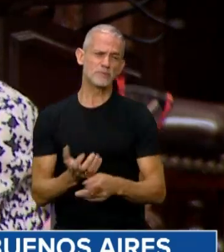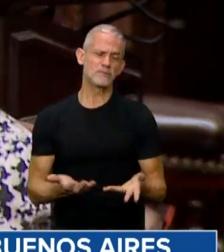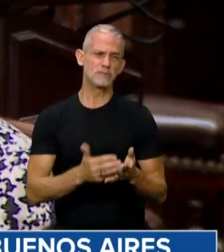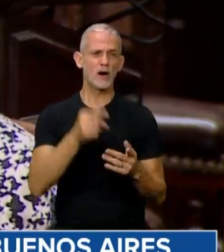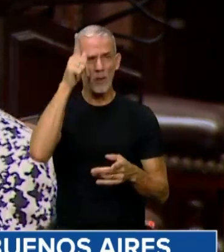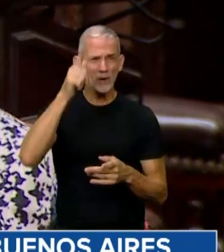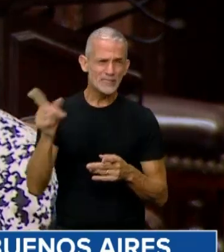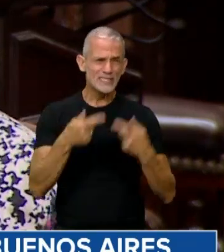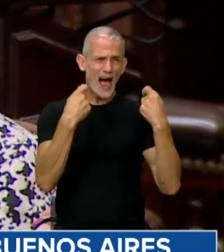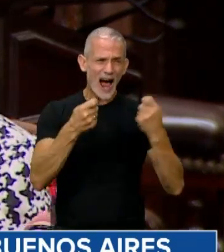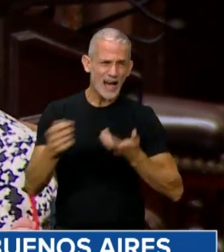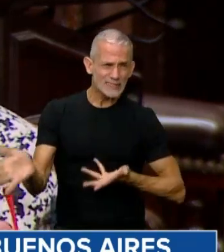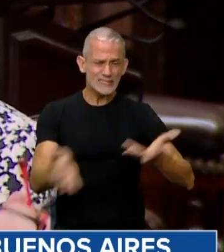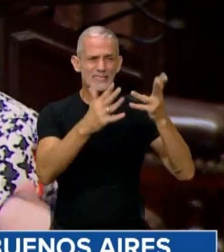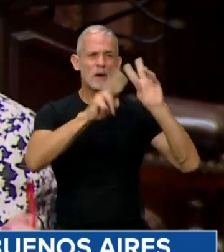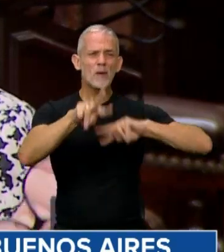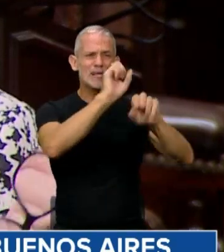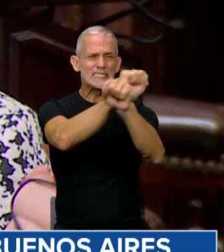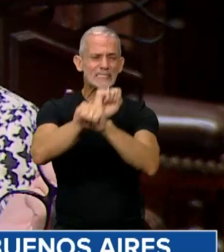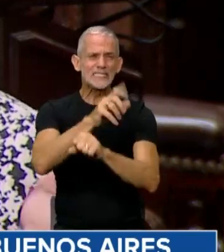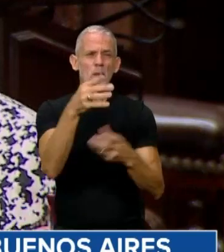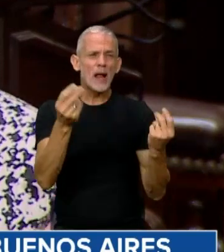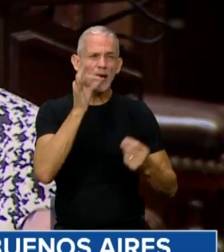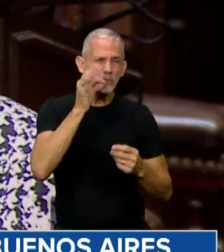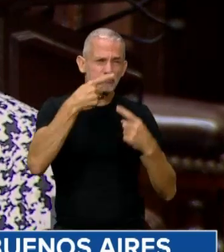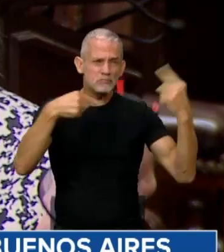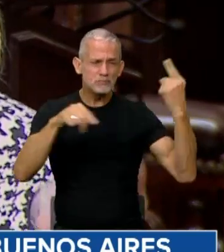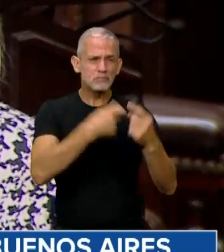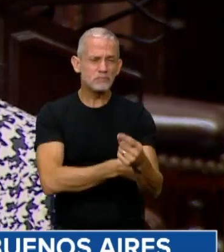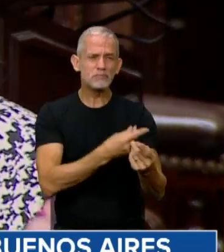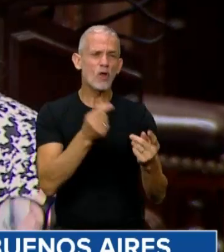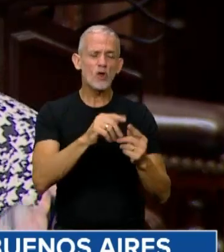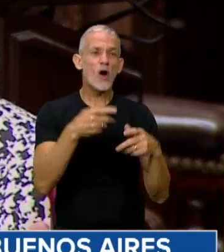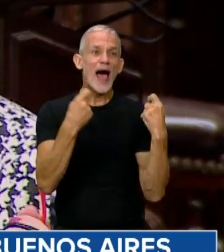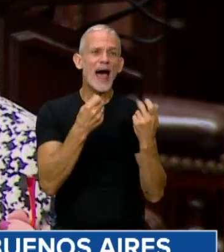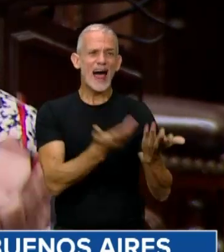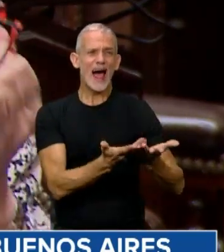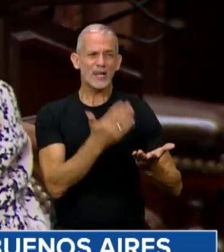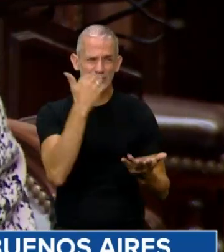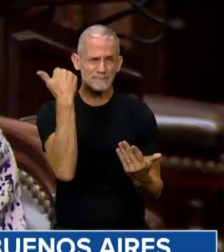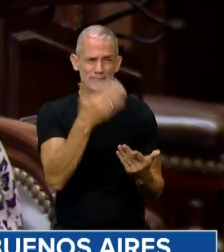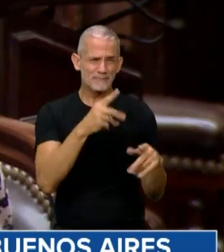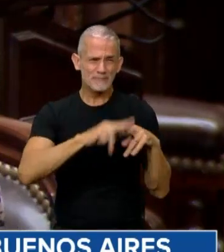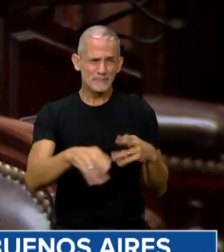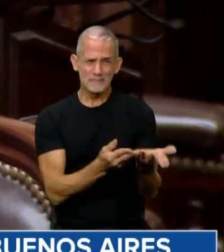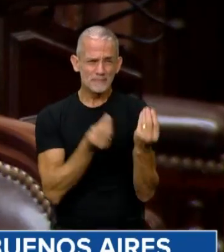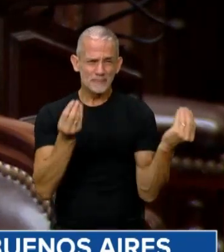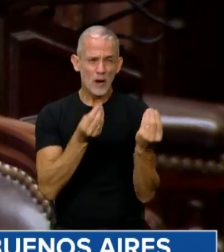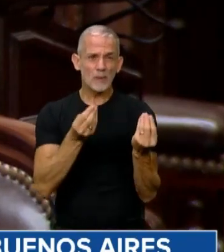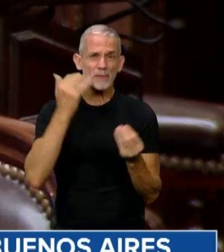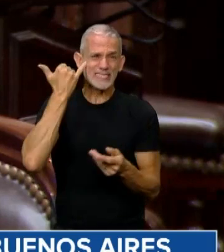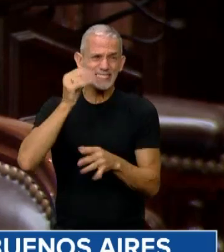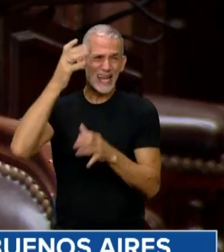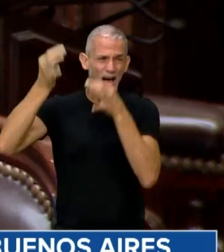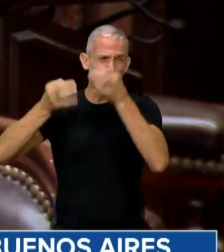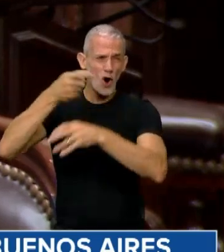destinan recursos para eso, que no solamente implica el costo, el gasto inútil, porque existe el fallo de